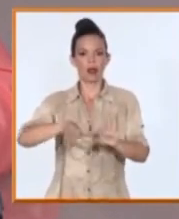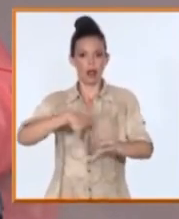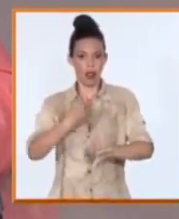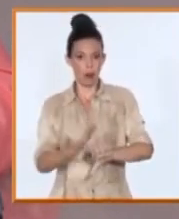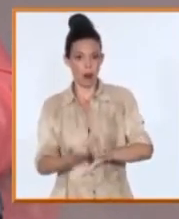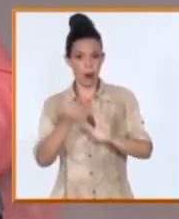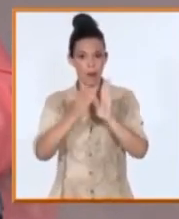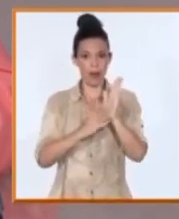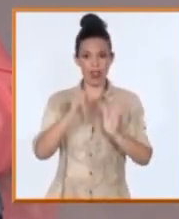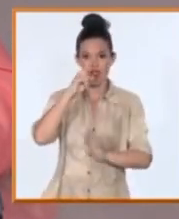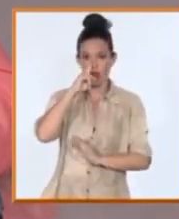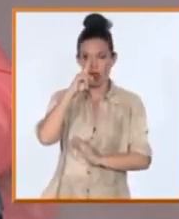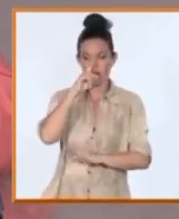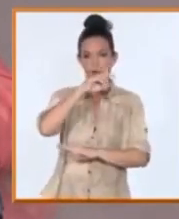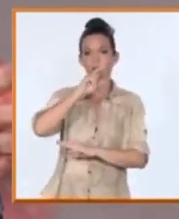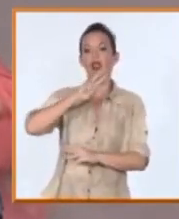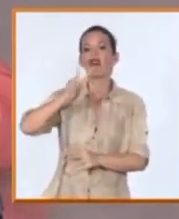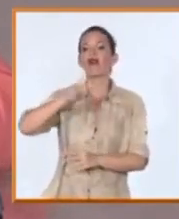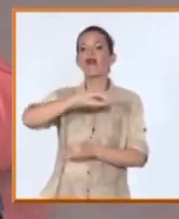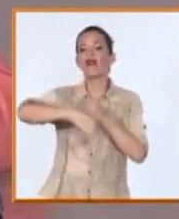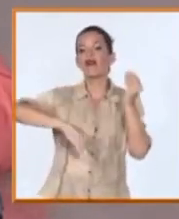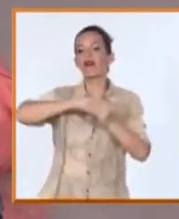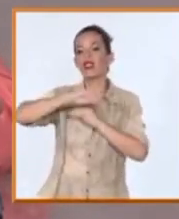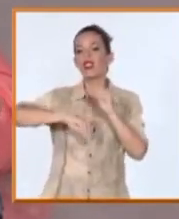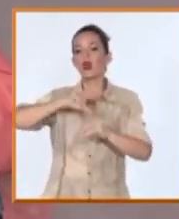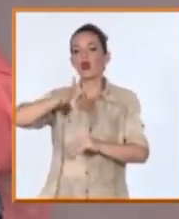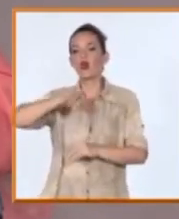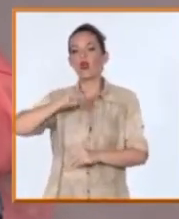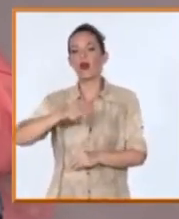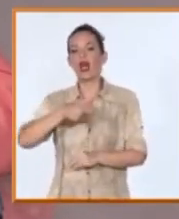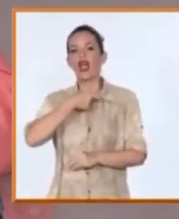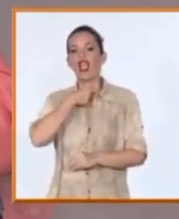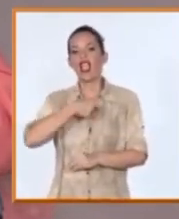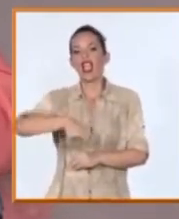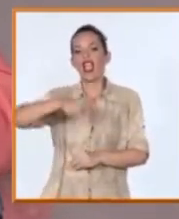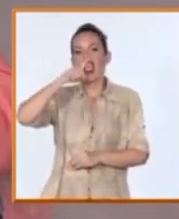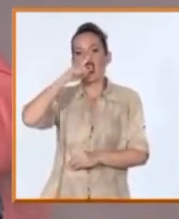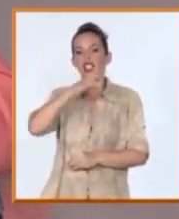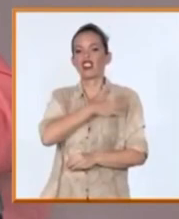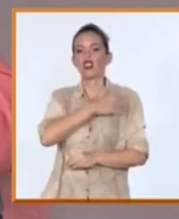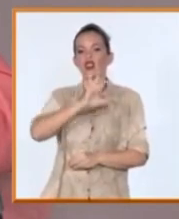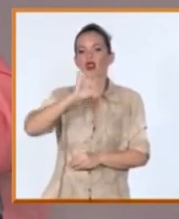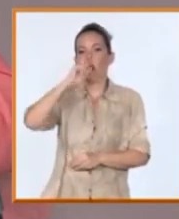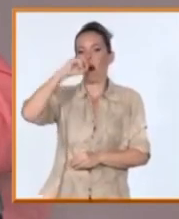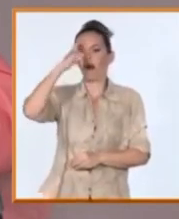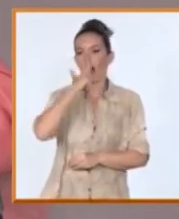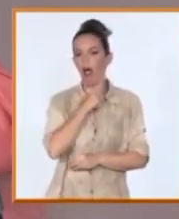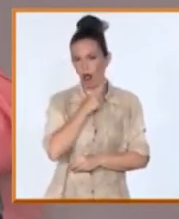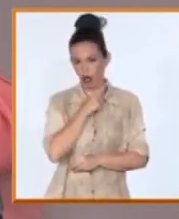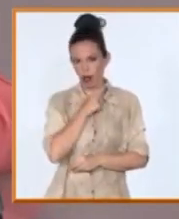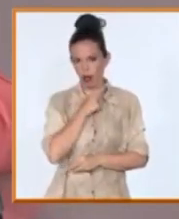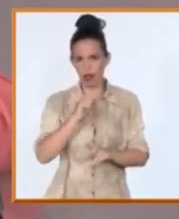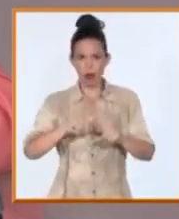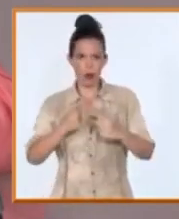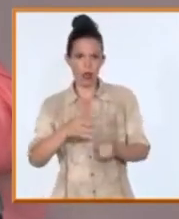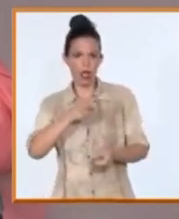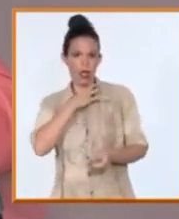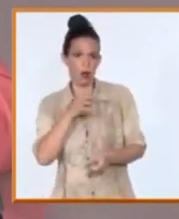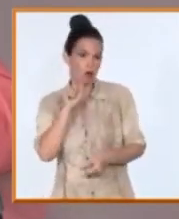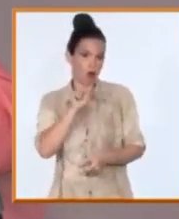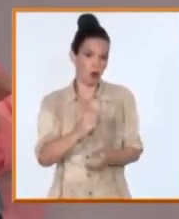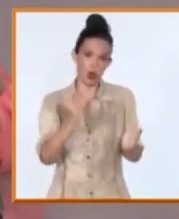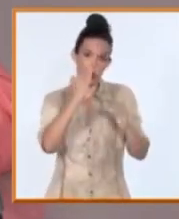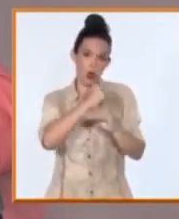zona para darle la posibilidad al usuario que el que no tenga transfer muy bueno pueda ejecutar pagos a través de en zona la